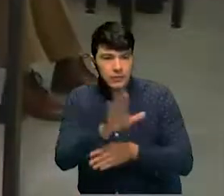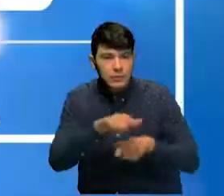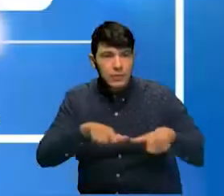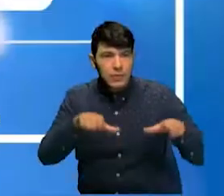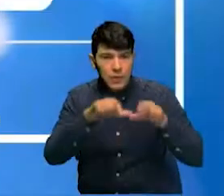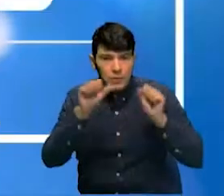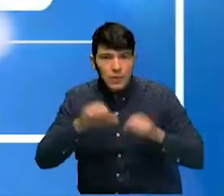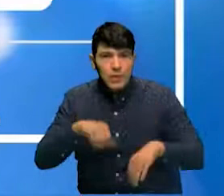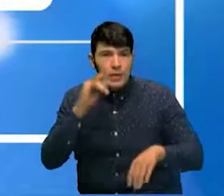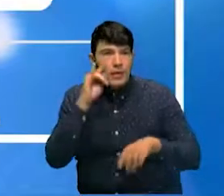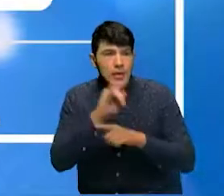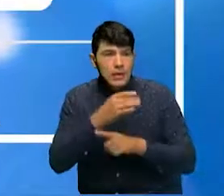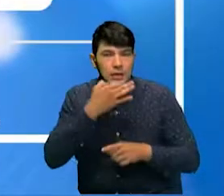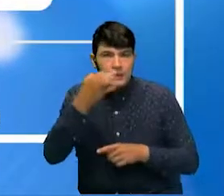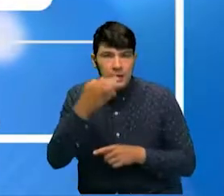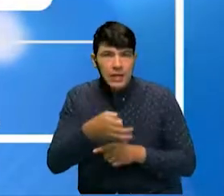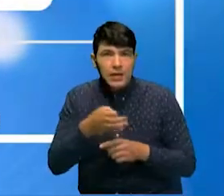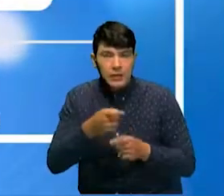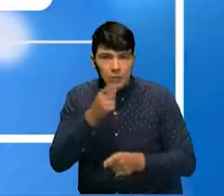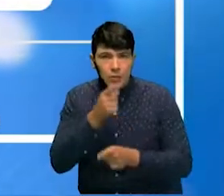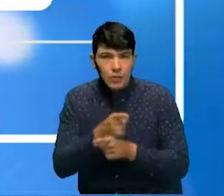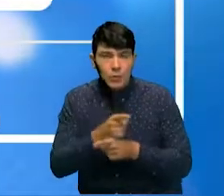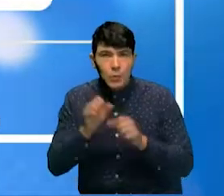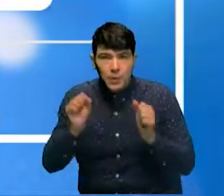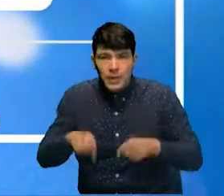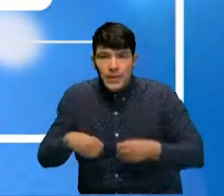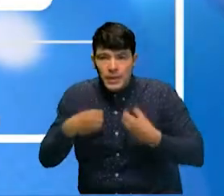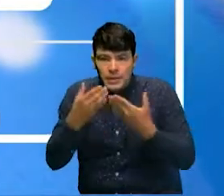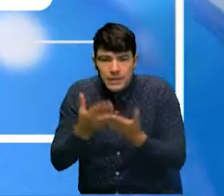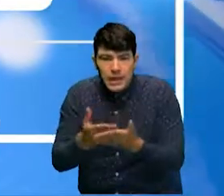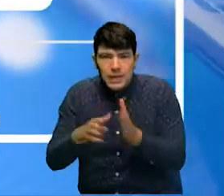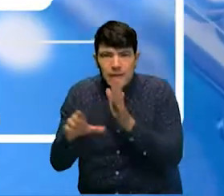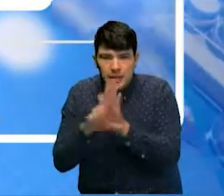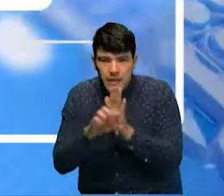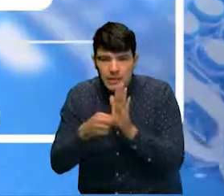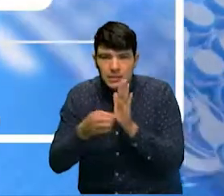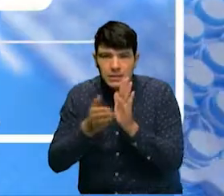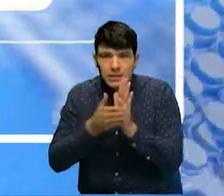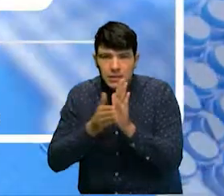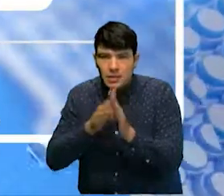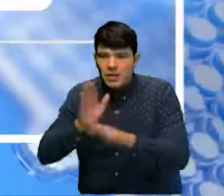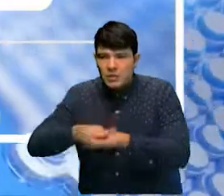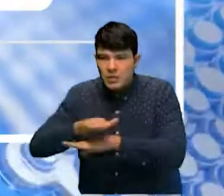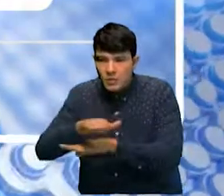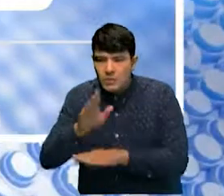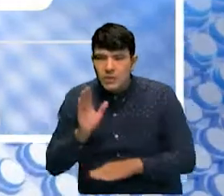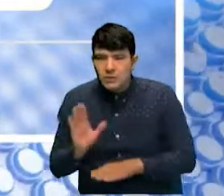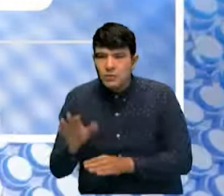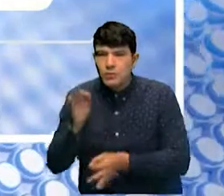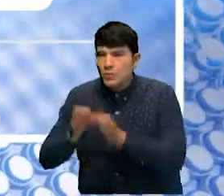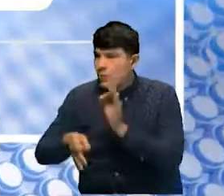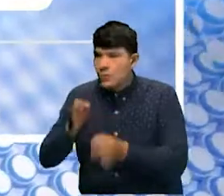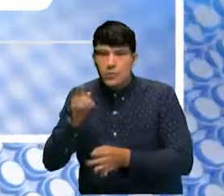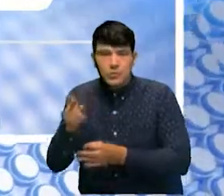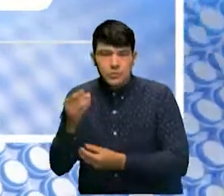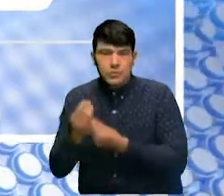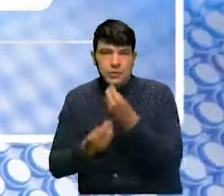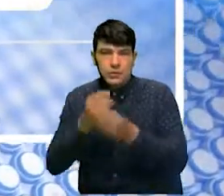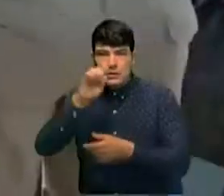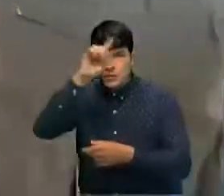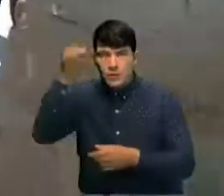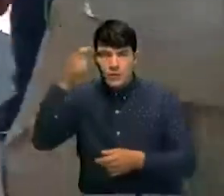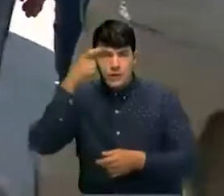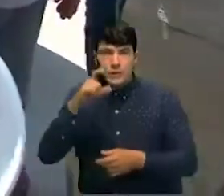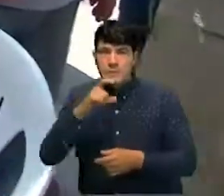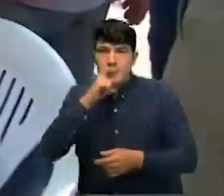hacer su control real y efectivo migratorio, para darle legalidad a esas consecuencias, a esas injusticias que se cometen por parte de la